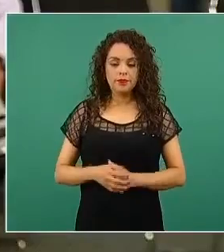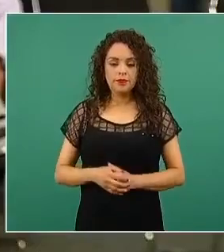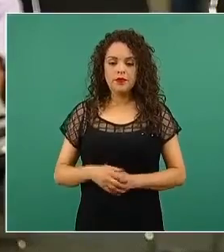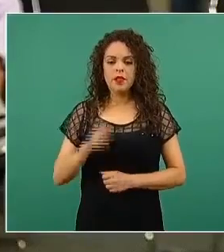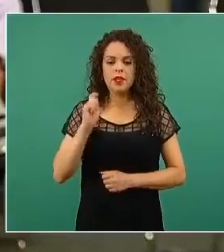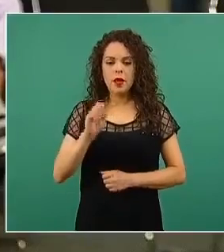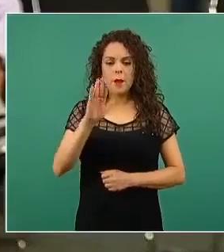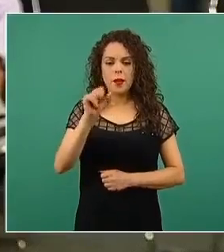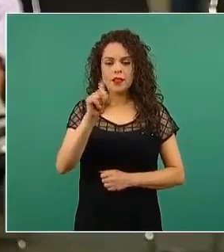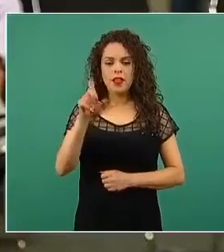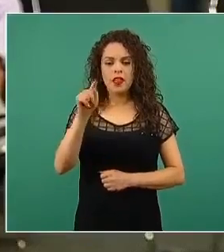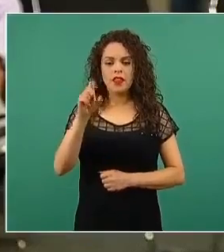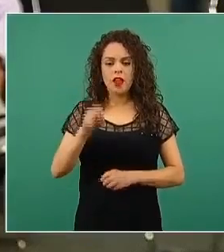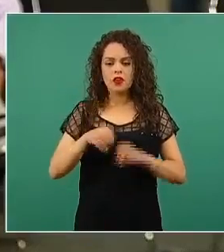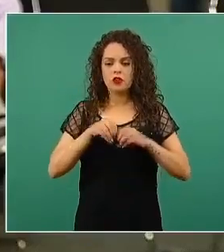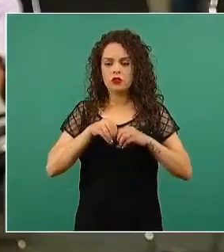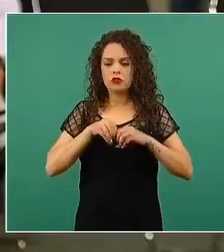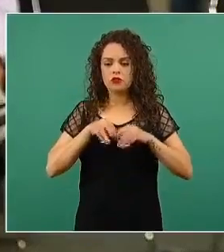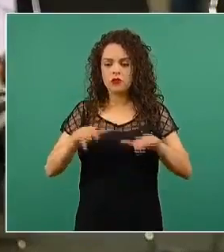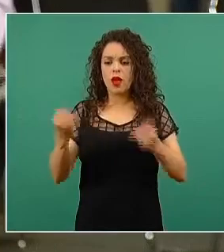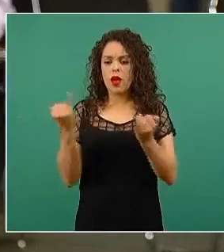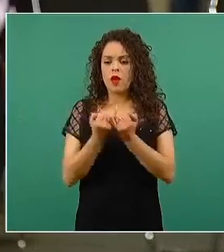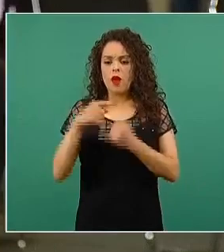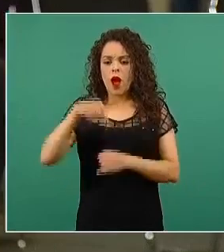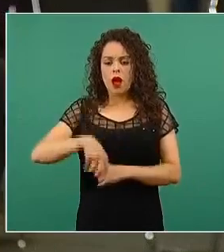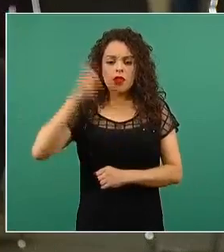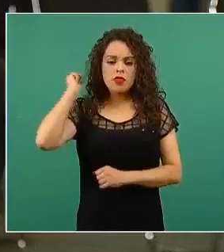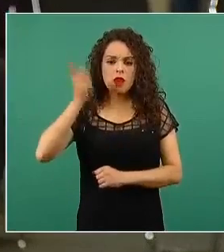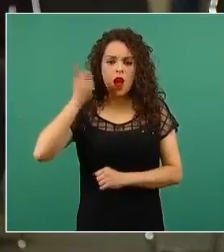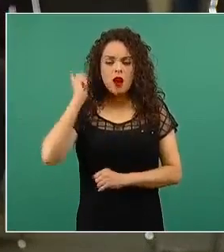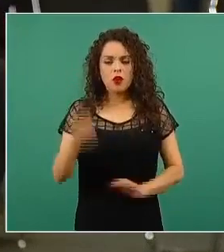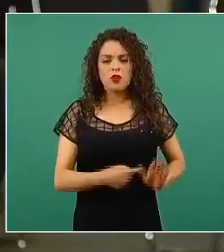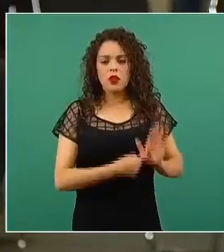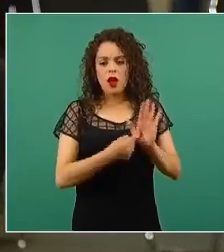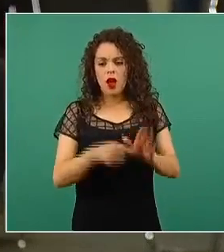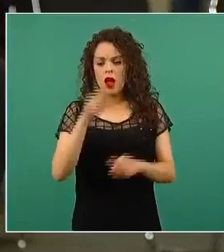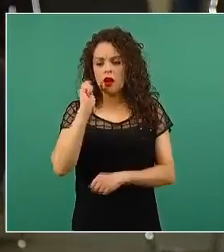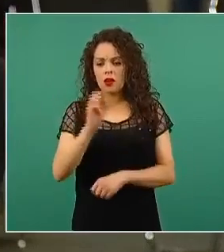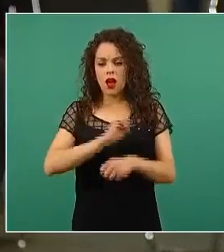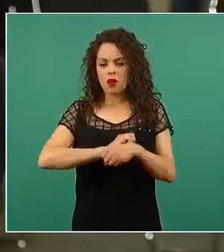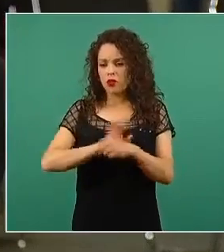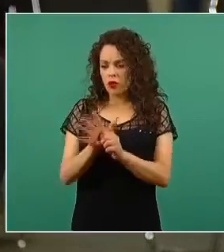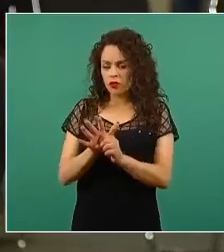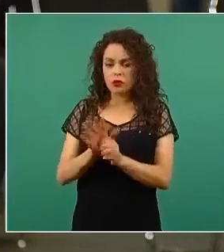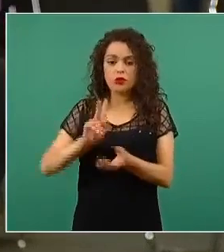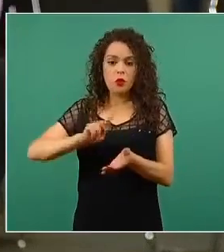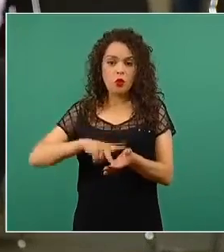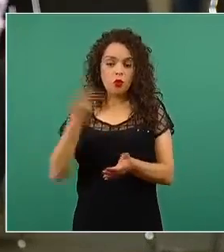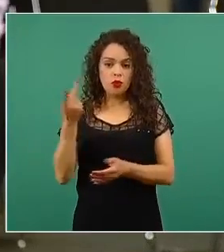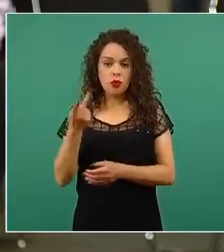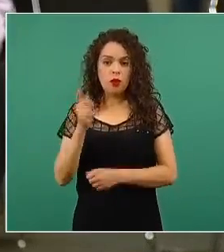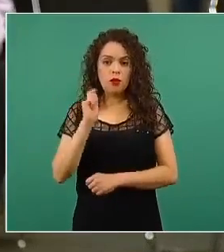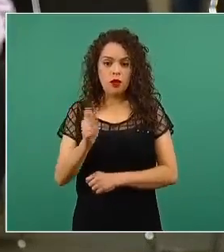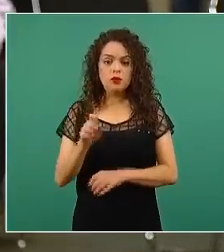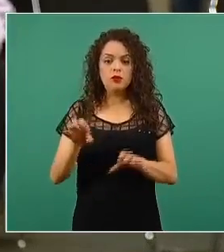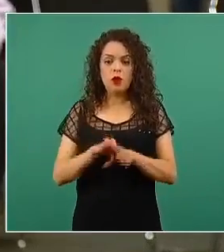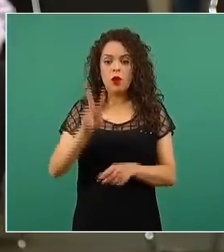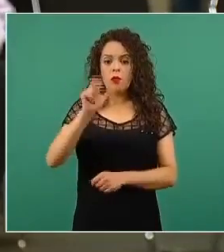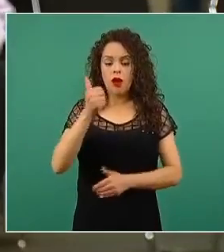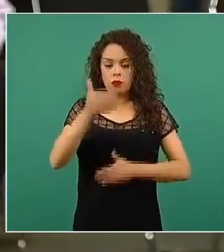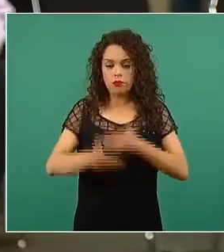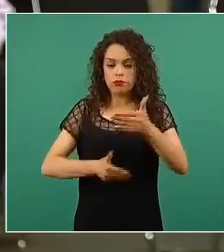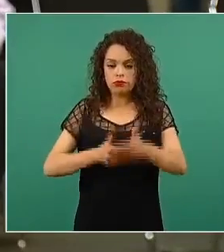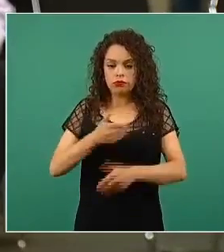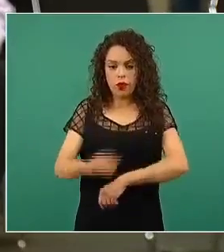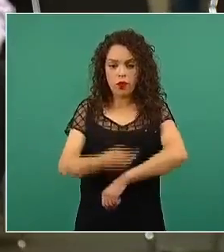datos abiertos como esta que se presenta todos los días de los casos de COVID y volver a presentar los datos del avance de la vacunación por